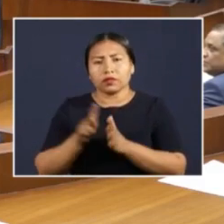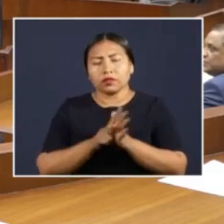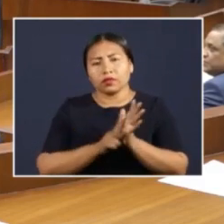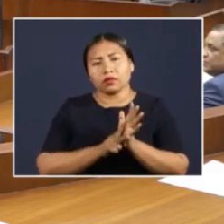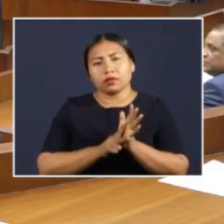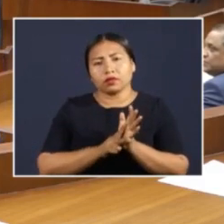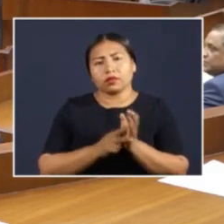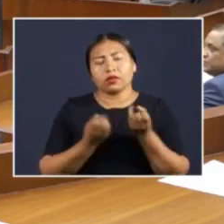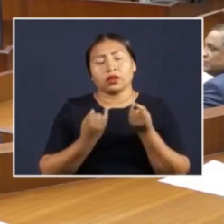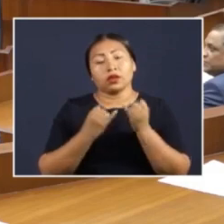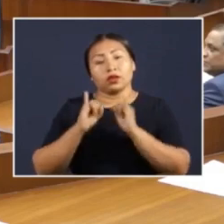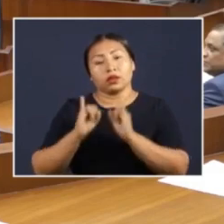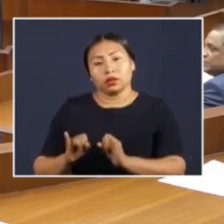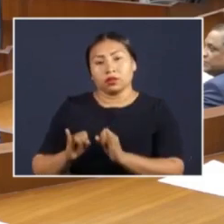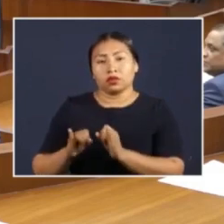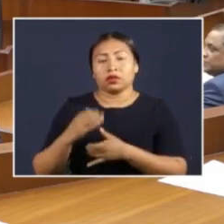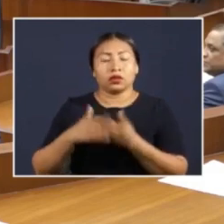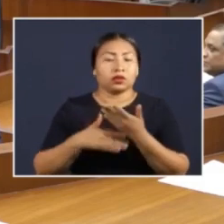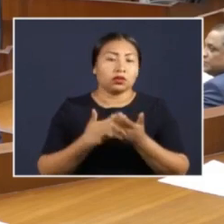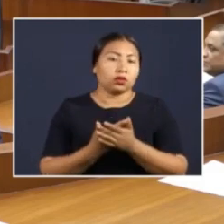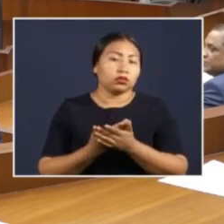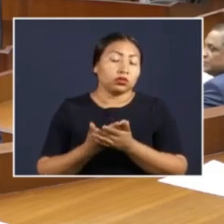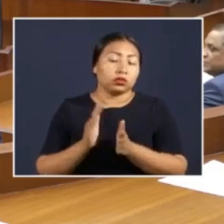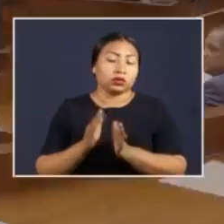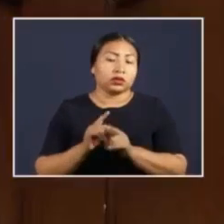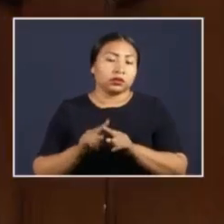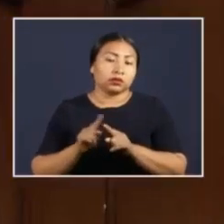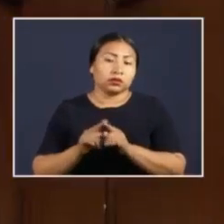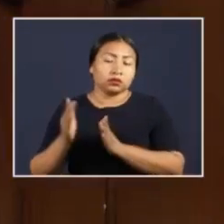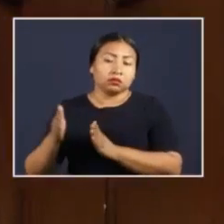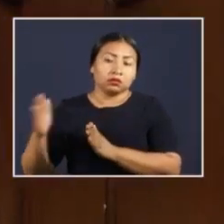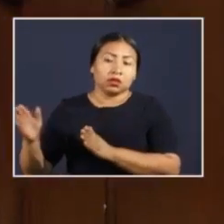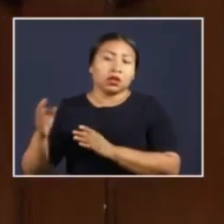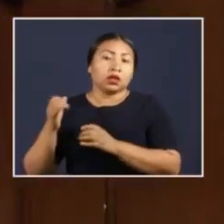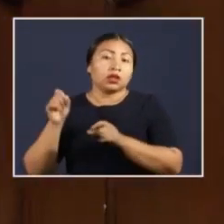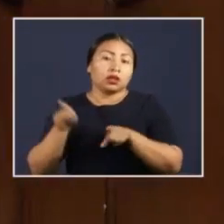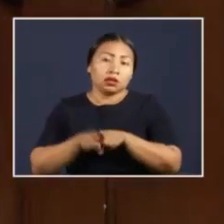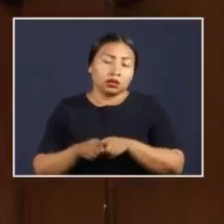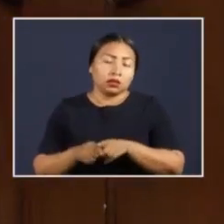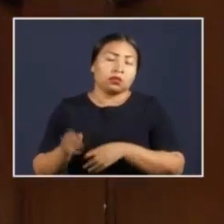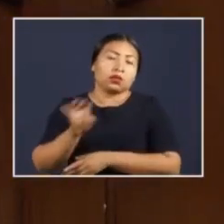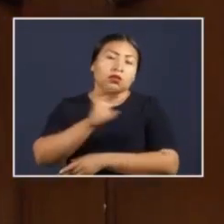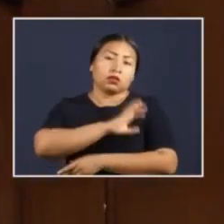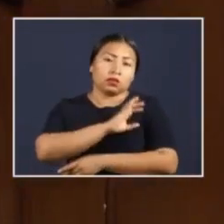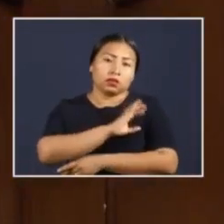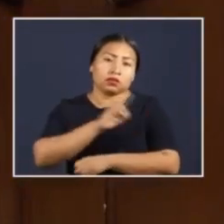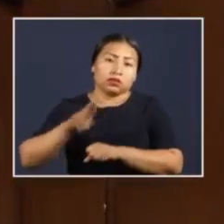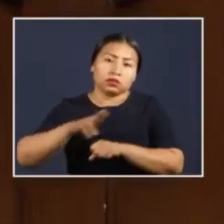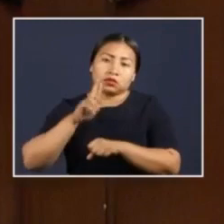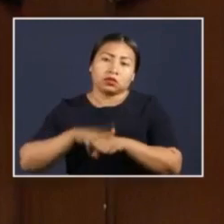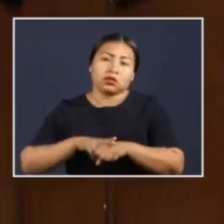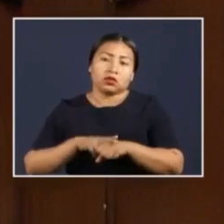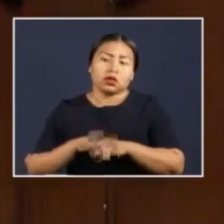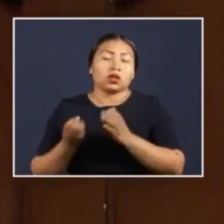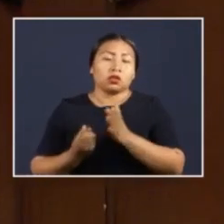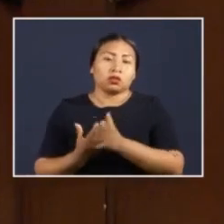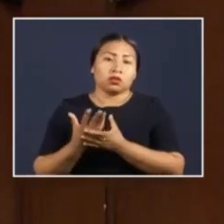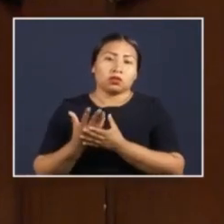independiente de todos los demás incluyendo la policía nacional se trata de un nuevo estamento